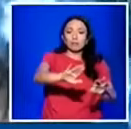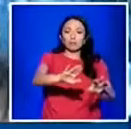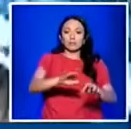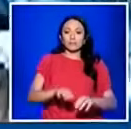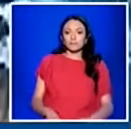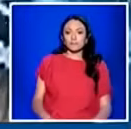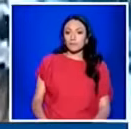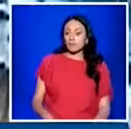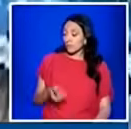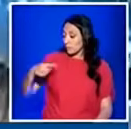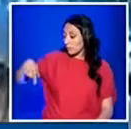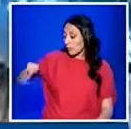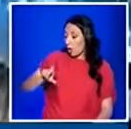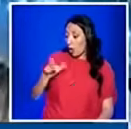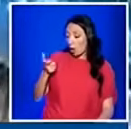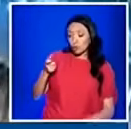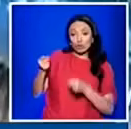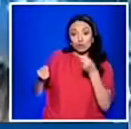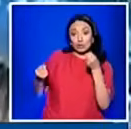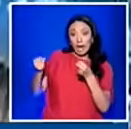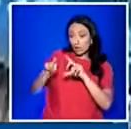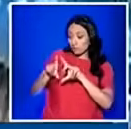Con pistolas